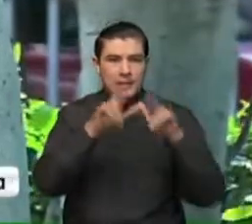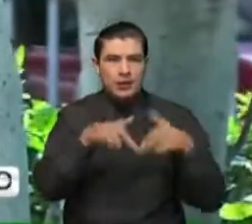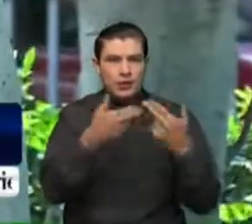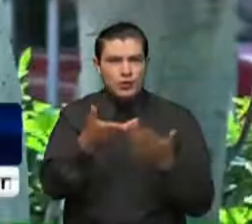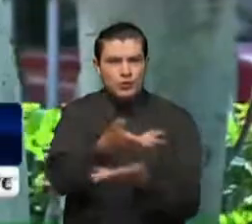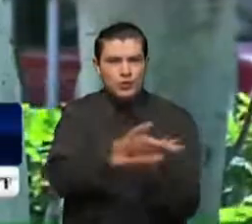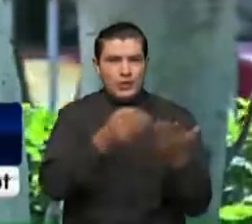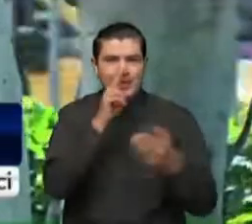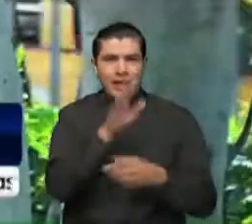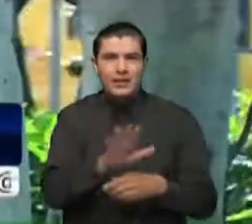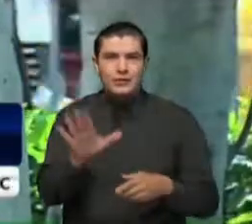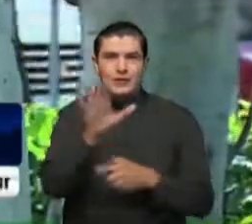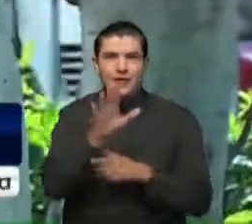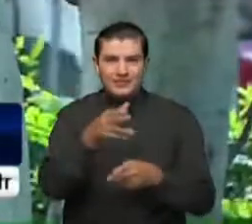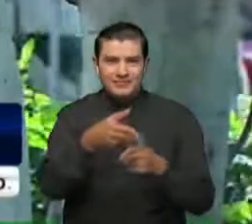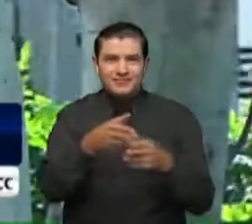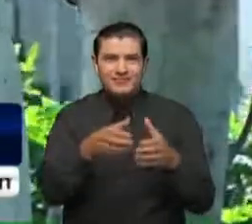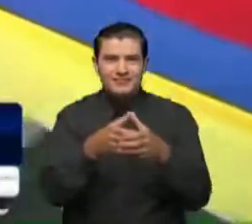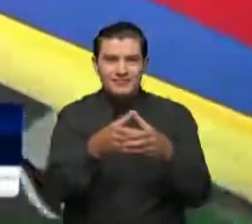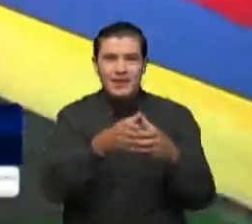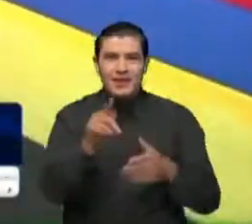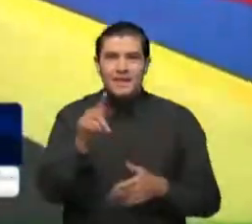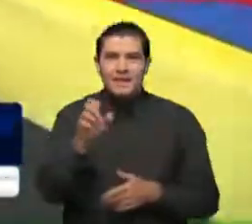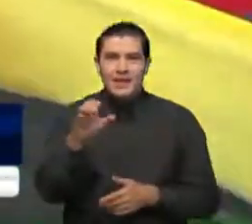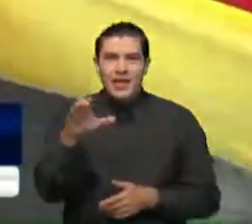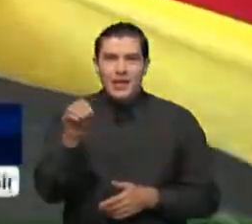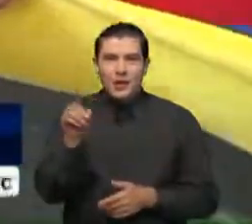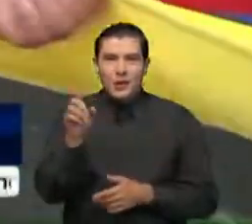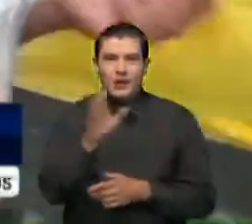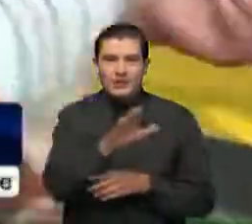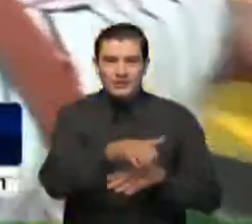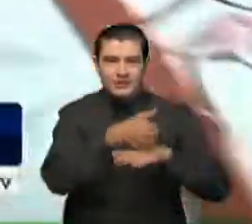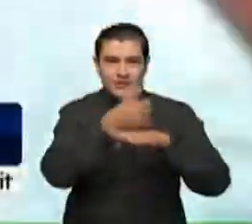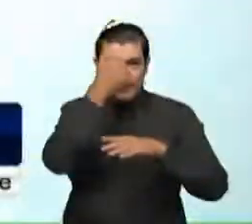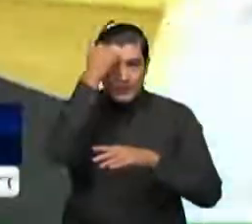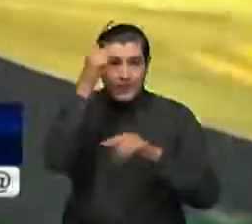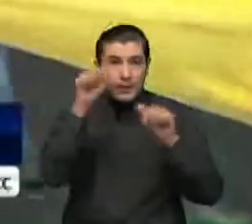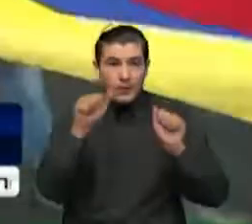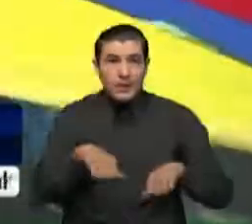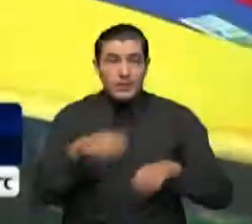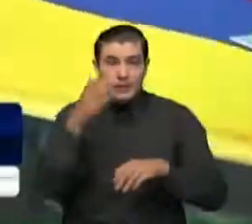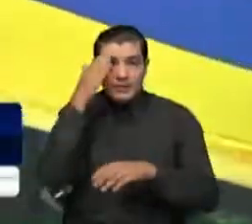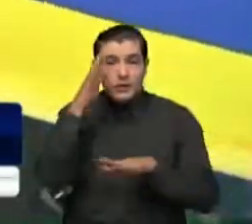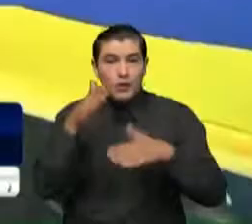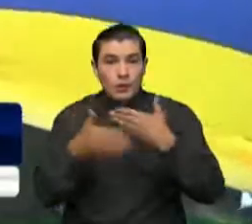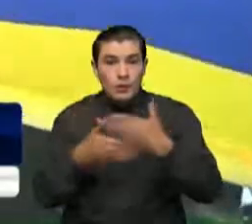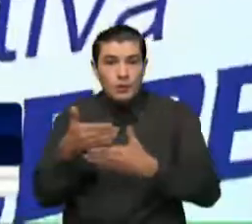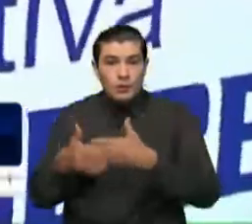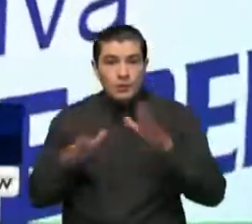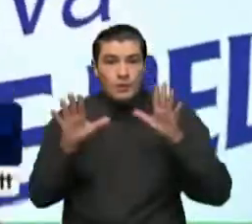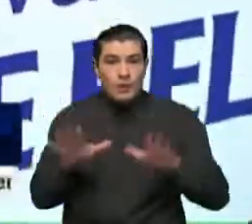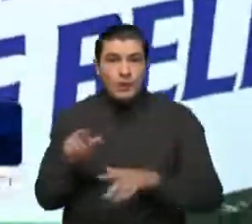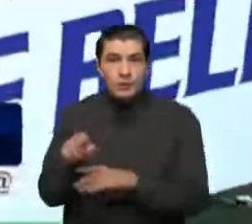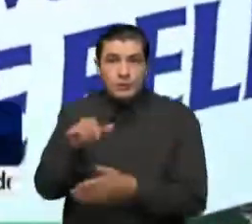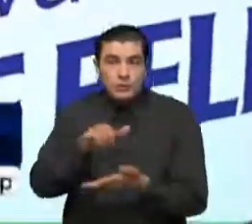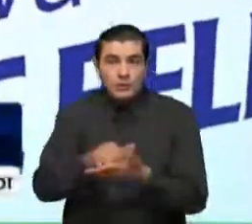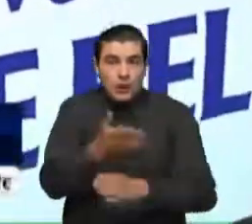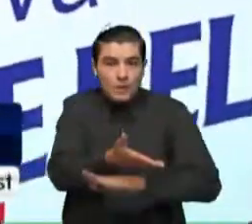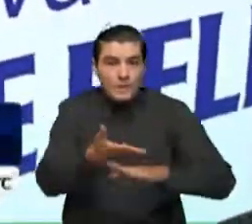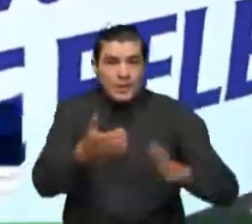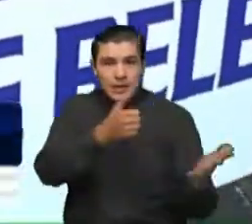en donde revisarán temas de la educación pública los sindicatos docentes del país esperan tener lineamientos nacionales para continuar exigiendo